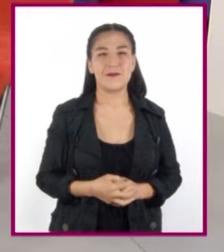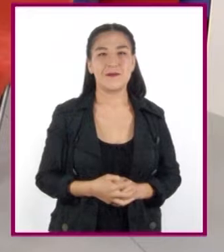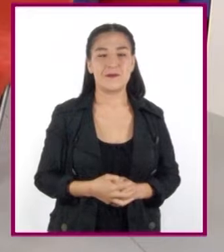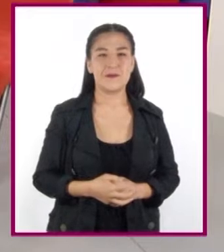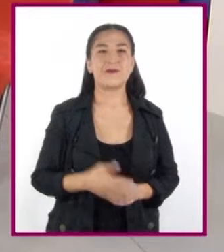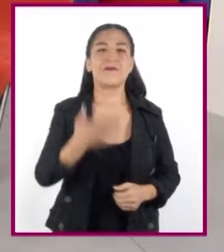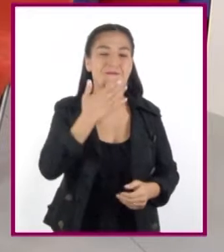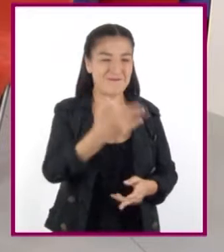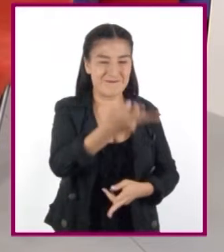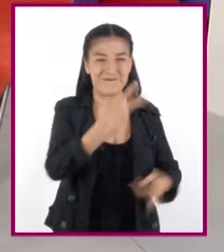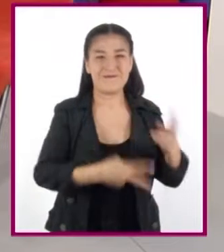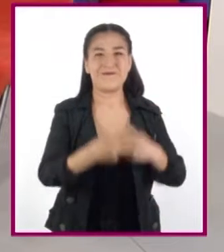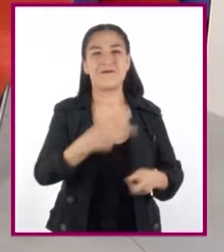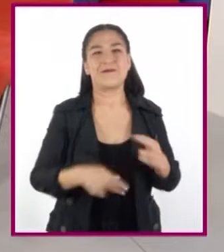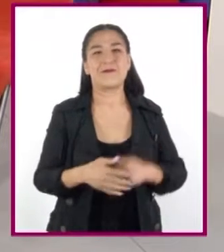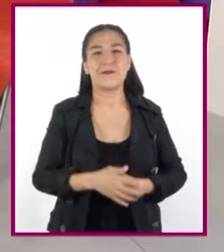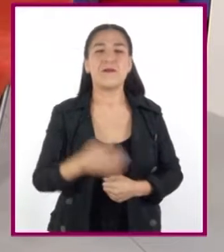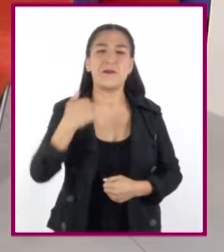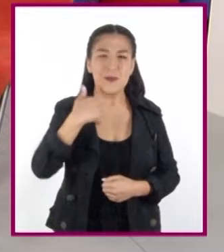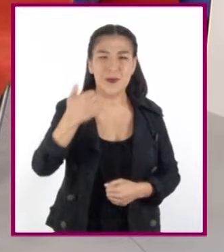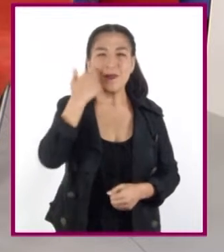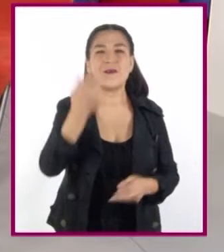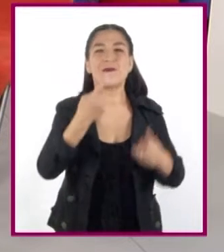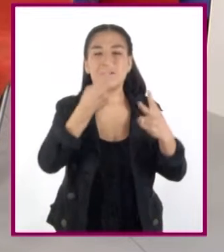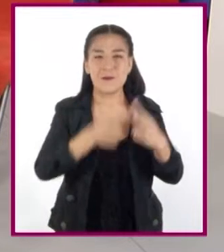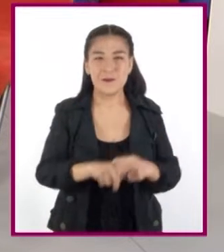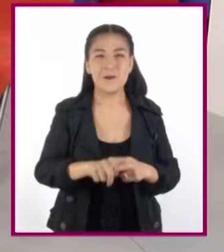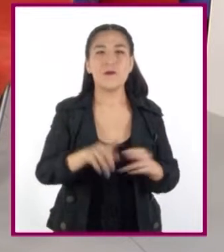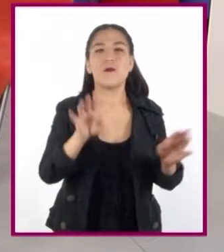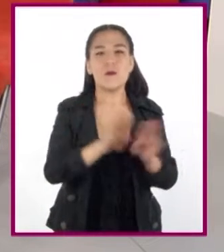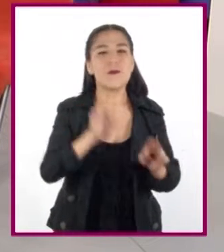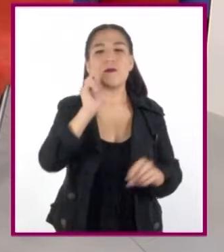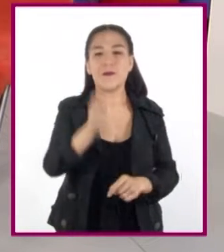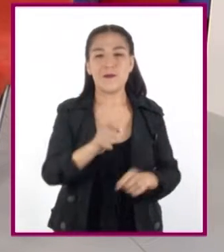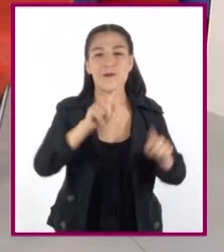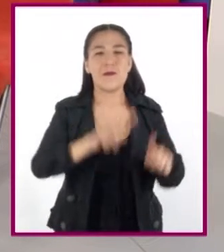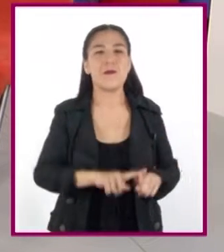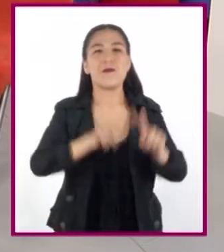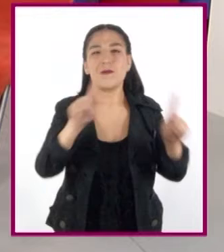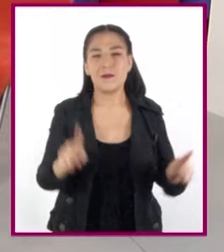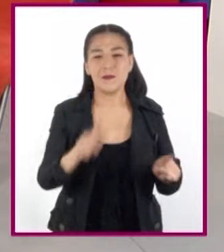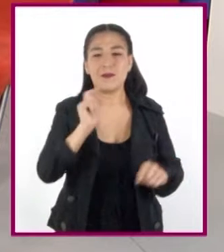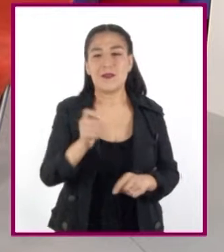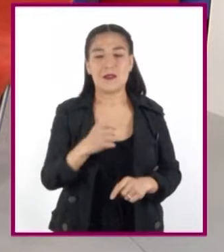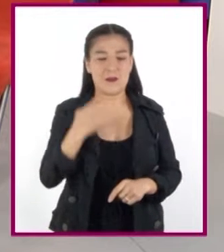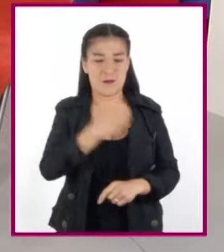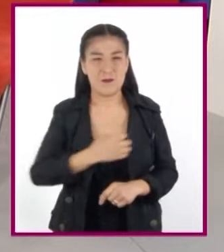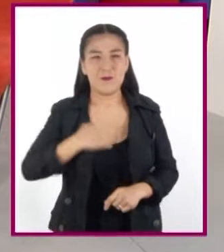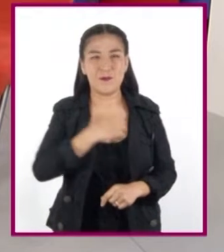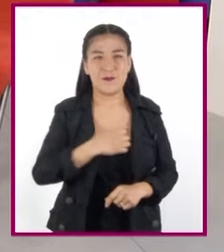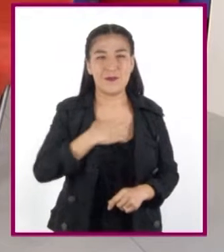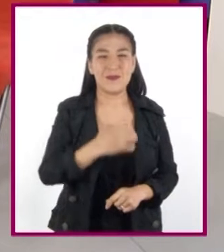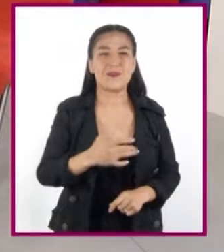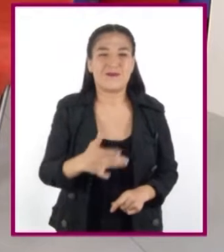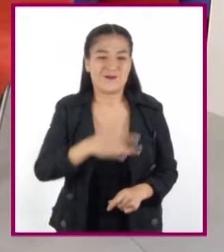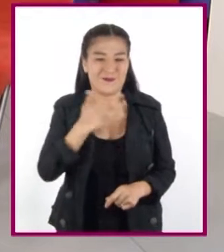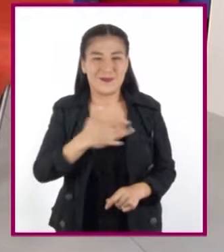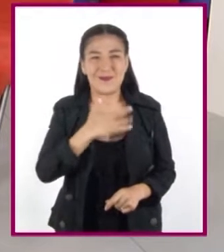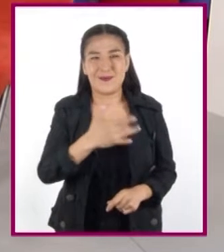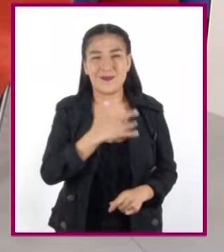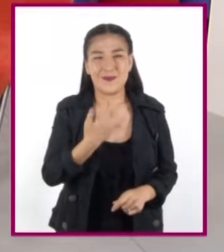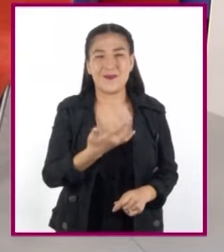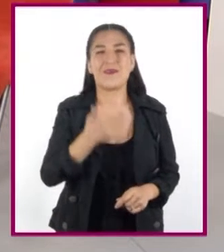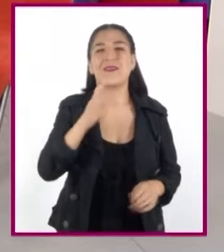Muy bienvenidas. Quisiera que comenzáramos precisando la diferencia entre emociones, sensaciones